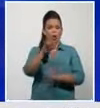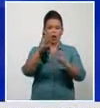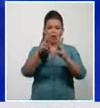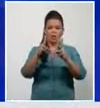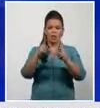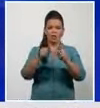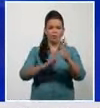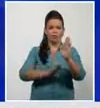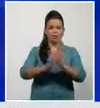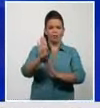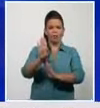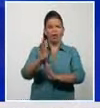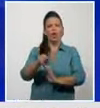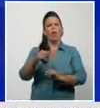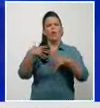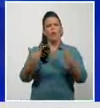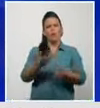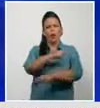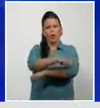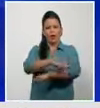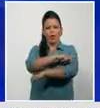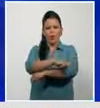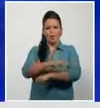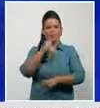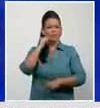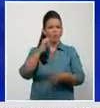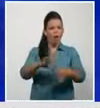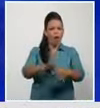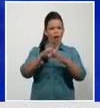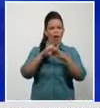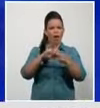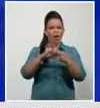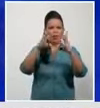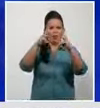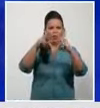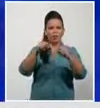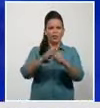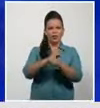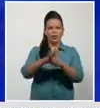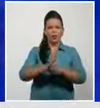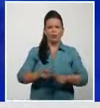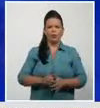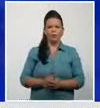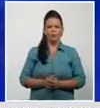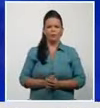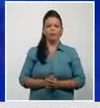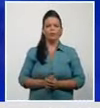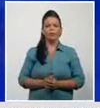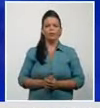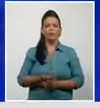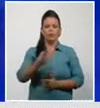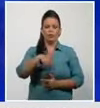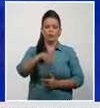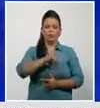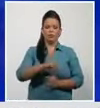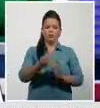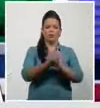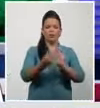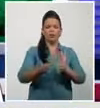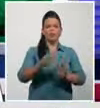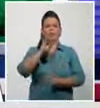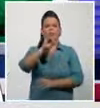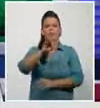que hoy reportan más casos con el nuevo coronavirus? Bueno, ayer en el mundo se diagnosticaron 713.000